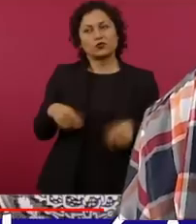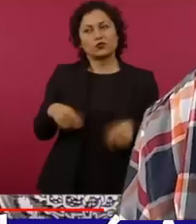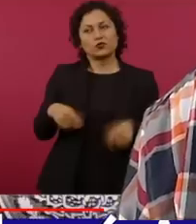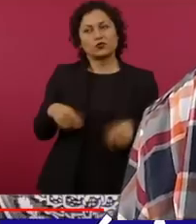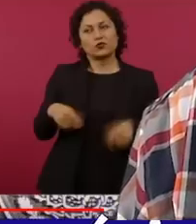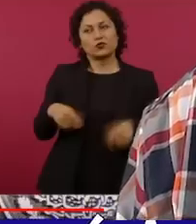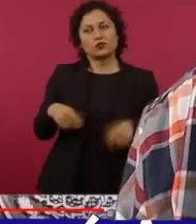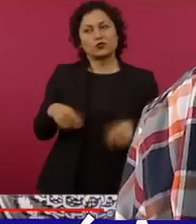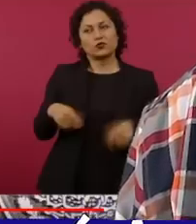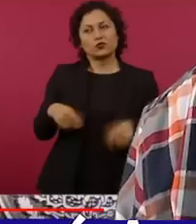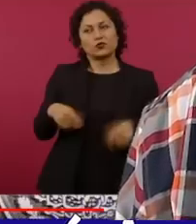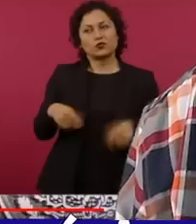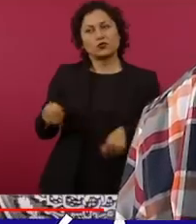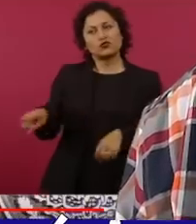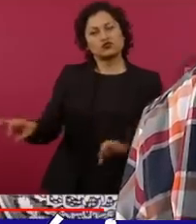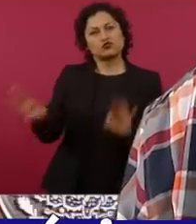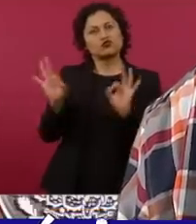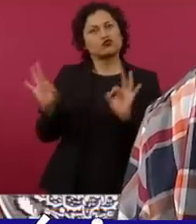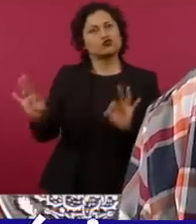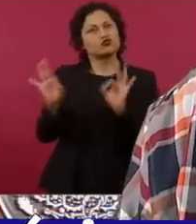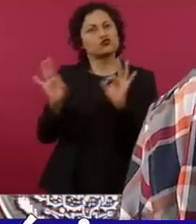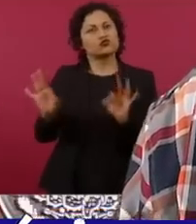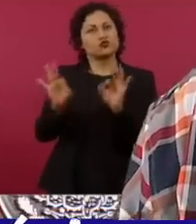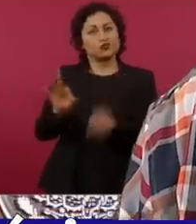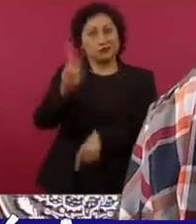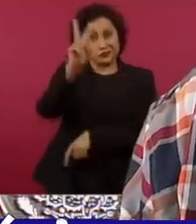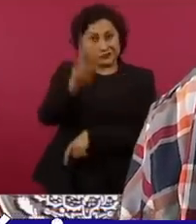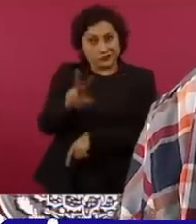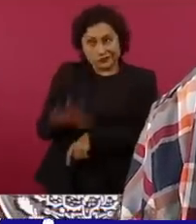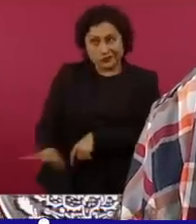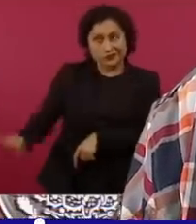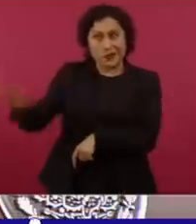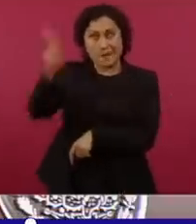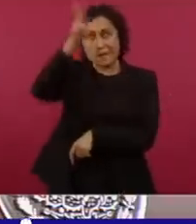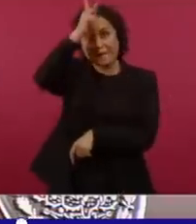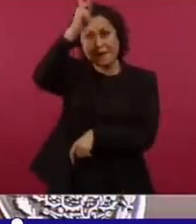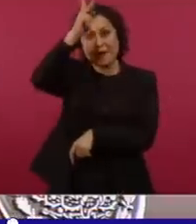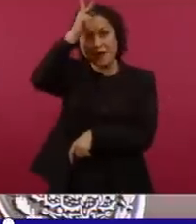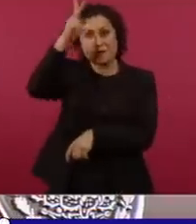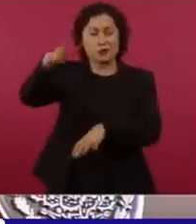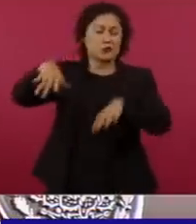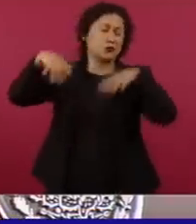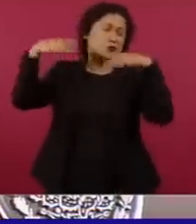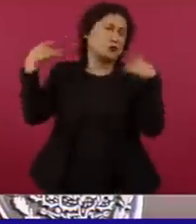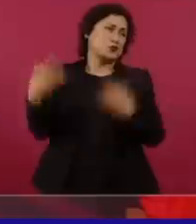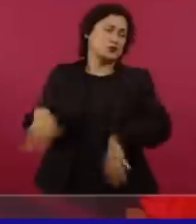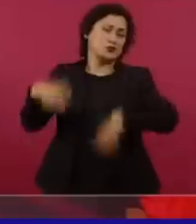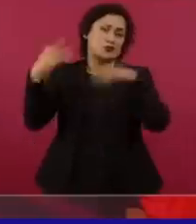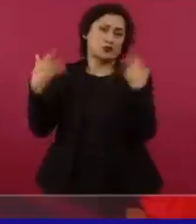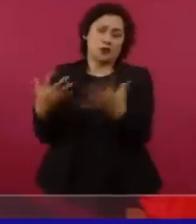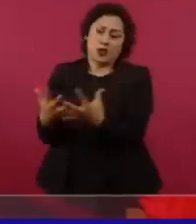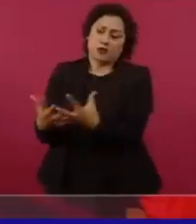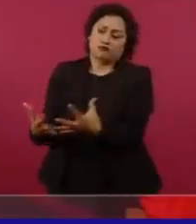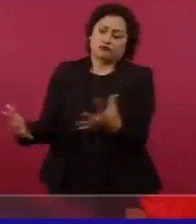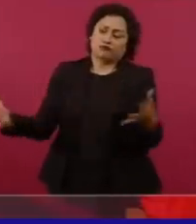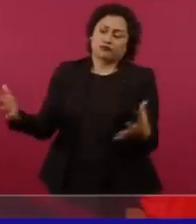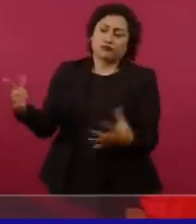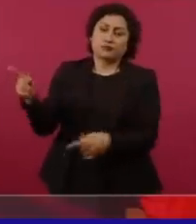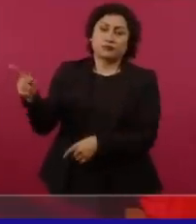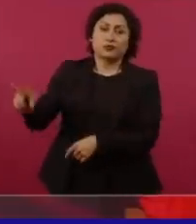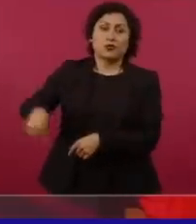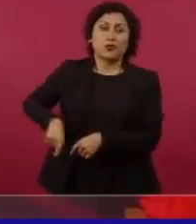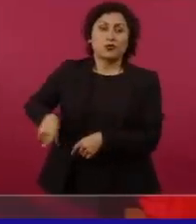amigos. Es mucho pueblo el de Perú, para tan poco gobierno.